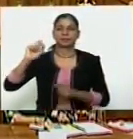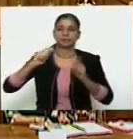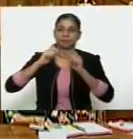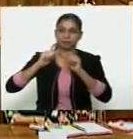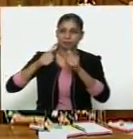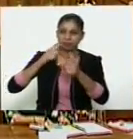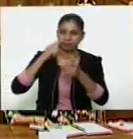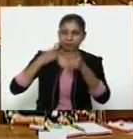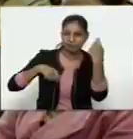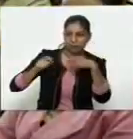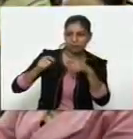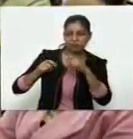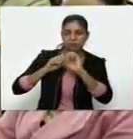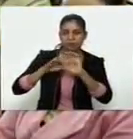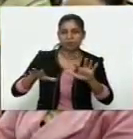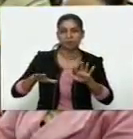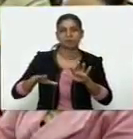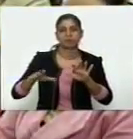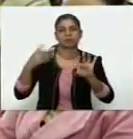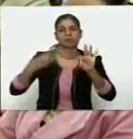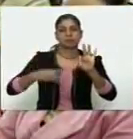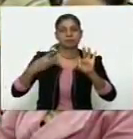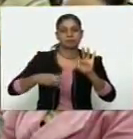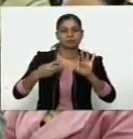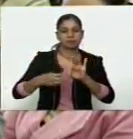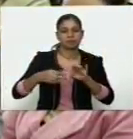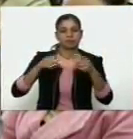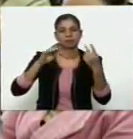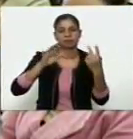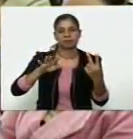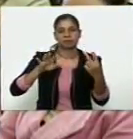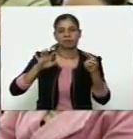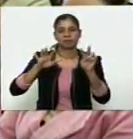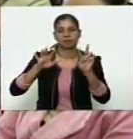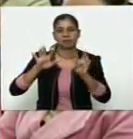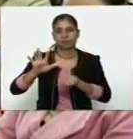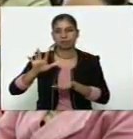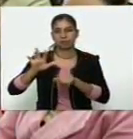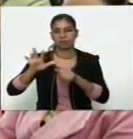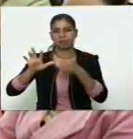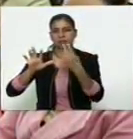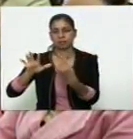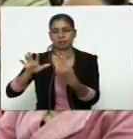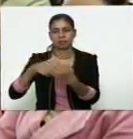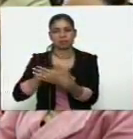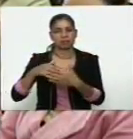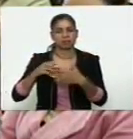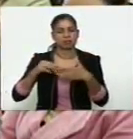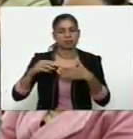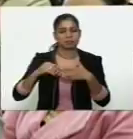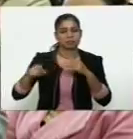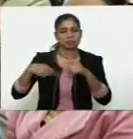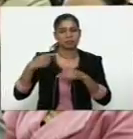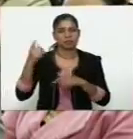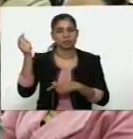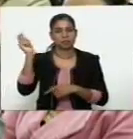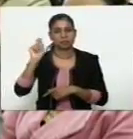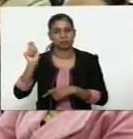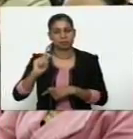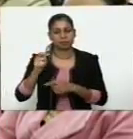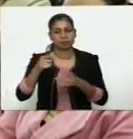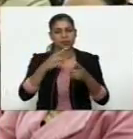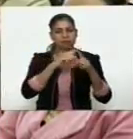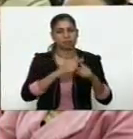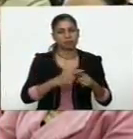de preventa, nuestra criptomoneda del Petro ya había superado en 737 millones de dólares la fase de capitalización. Pero un mes después podemos entregar resultados a la Asamblea